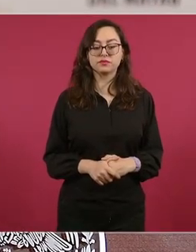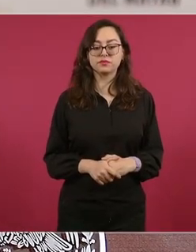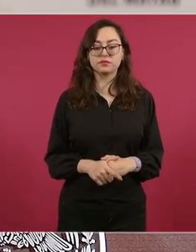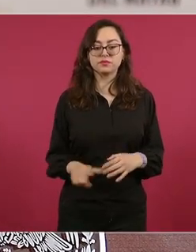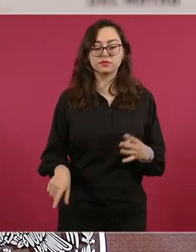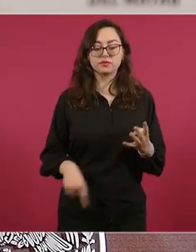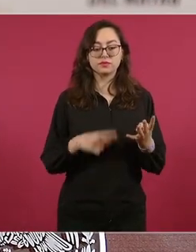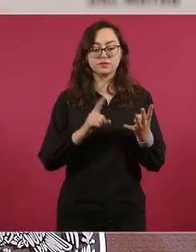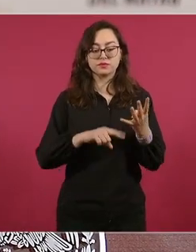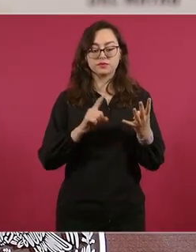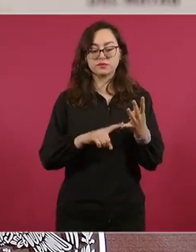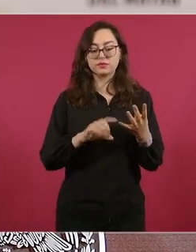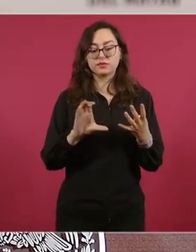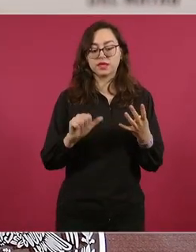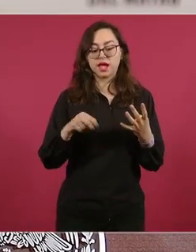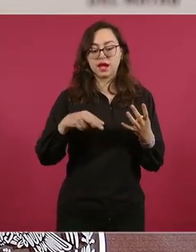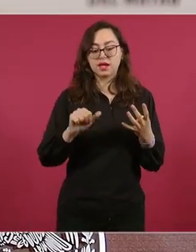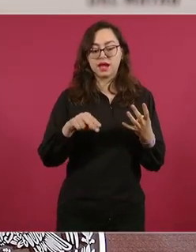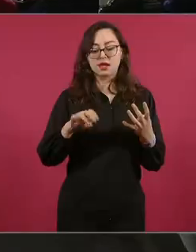Y luego Cananea,